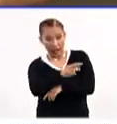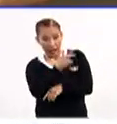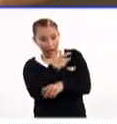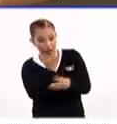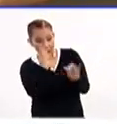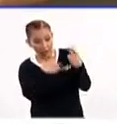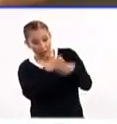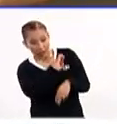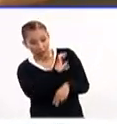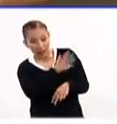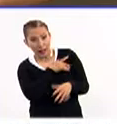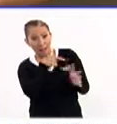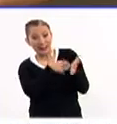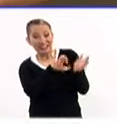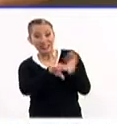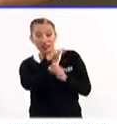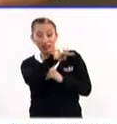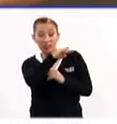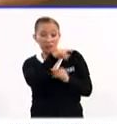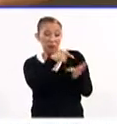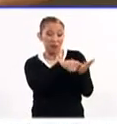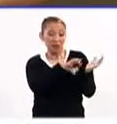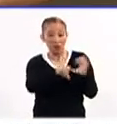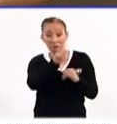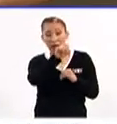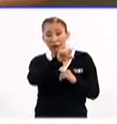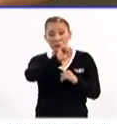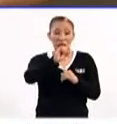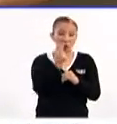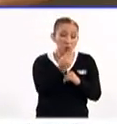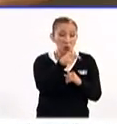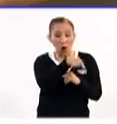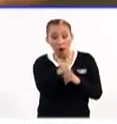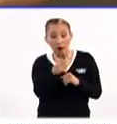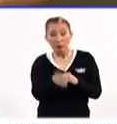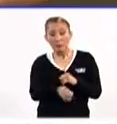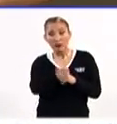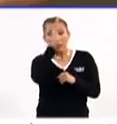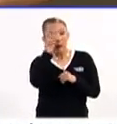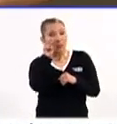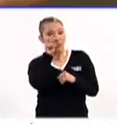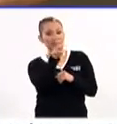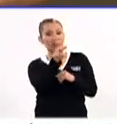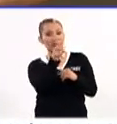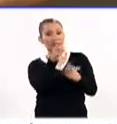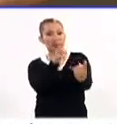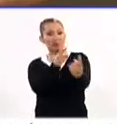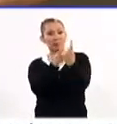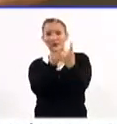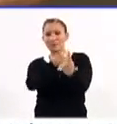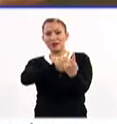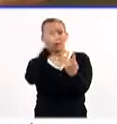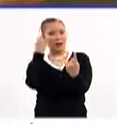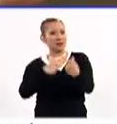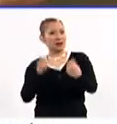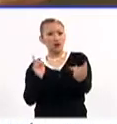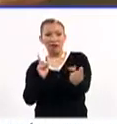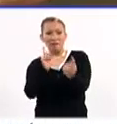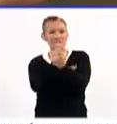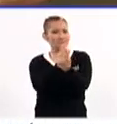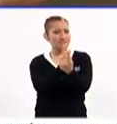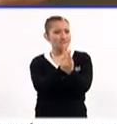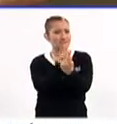recién llegados españoles en 1519, 1520, 1521, a la primera que veían, con la primera persona con